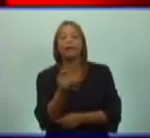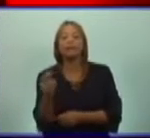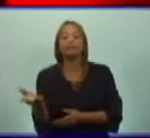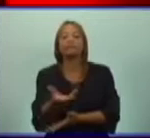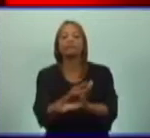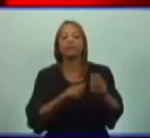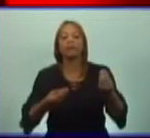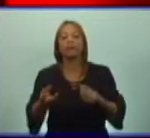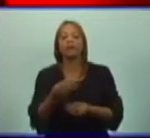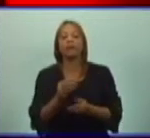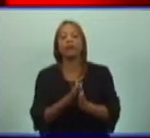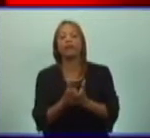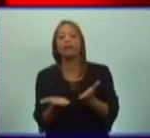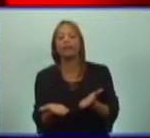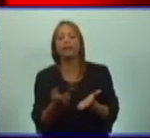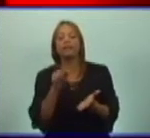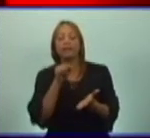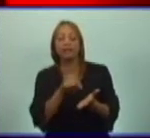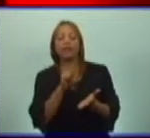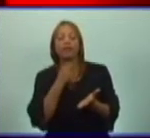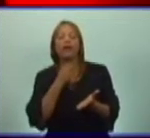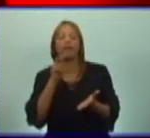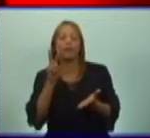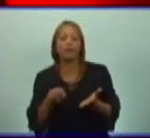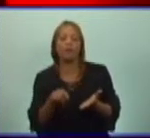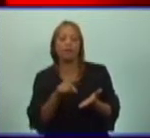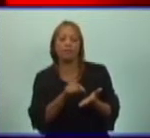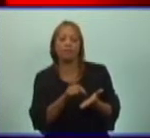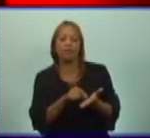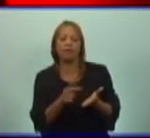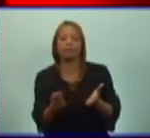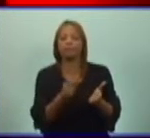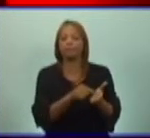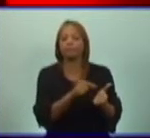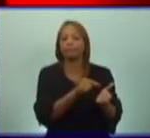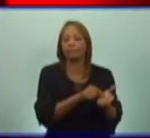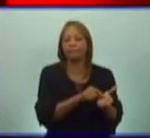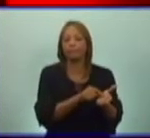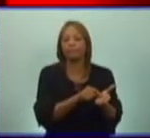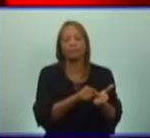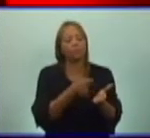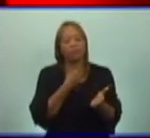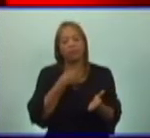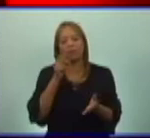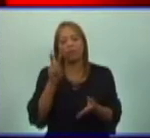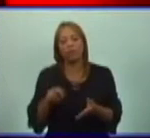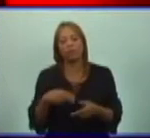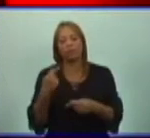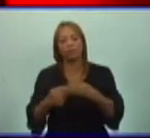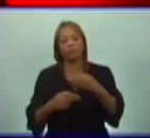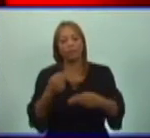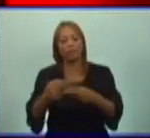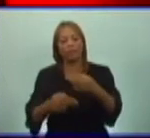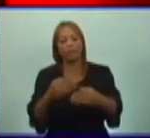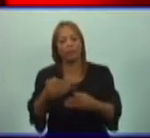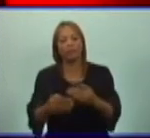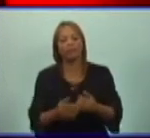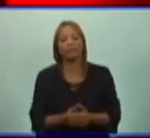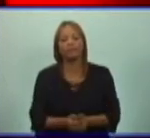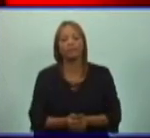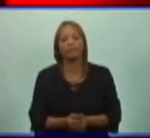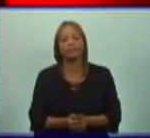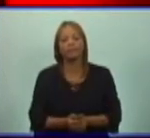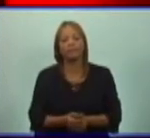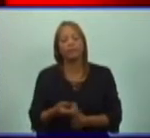y los evaluará reflejando los puntos correspondientes a una evaluación sistemática. Hoy